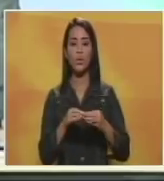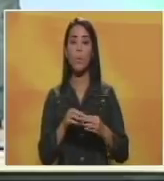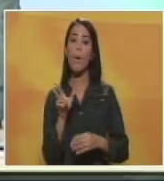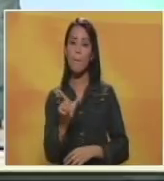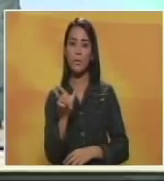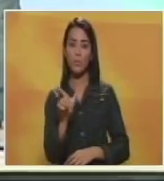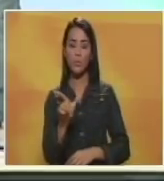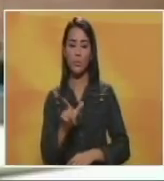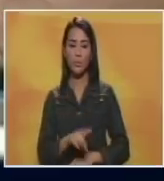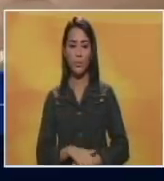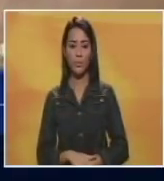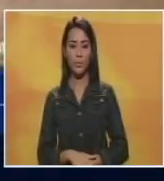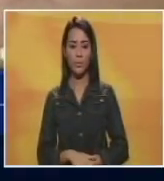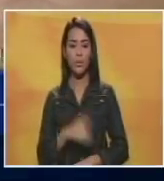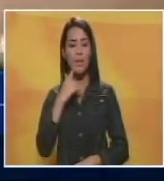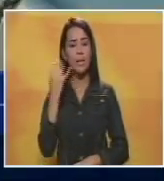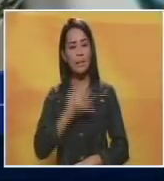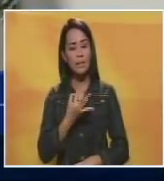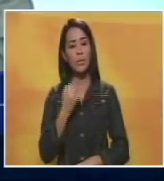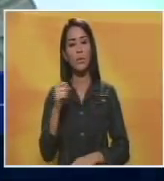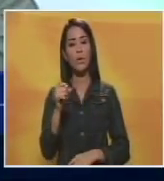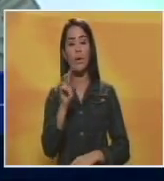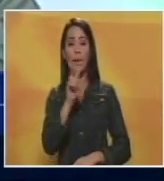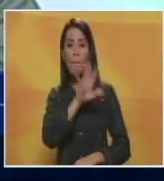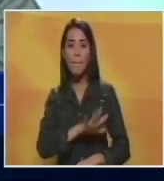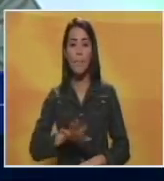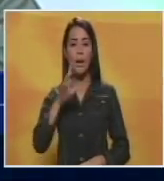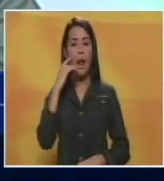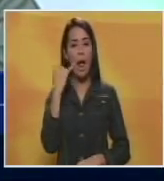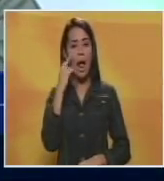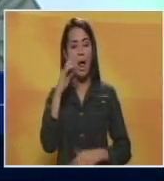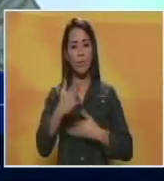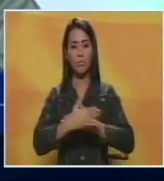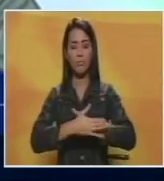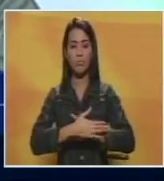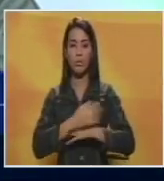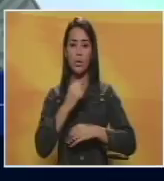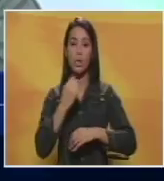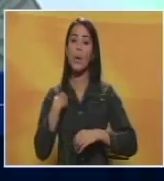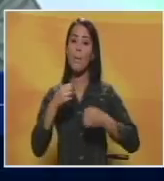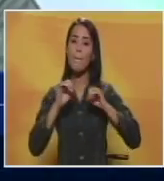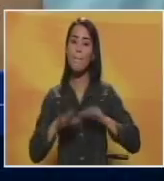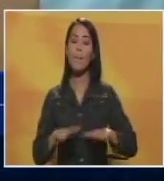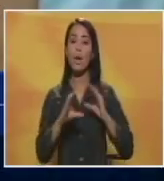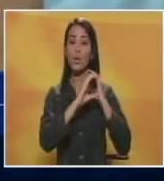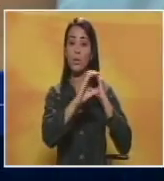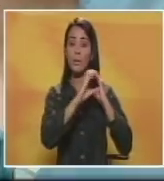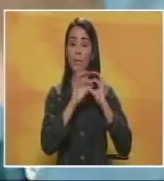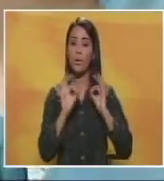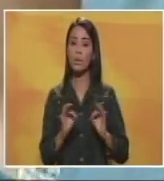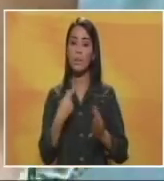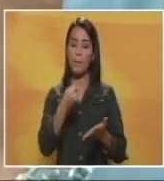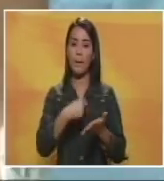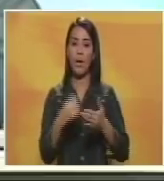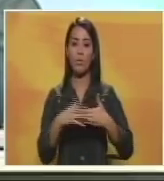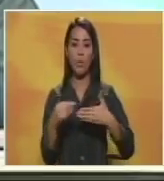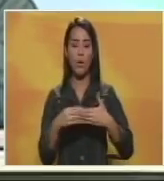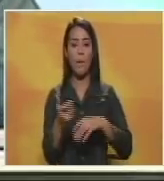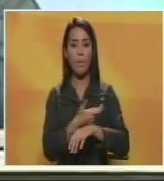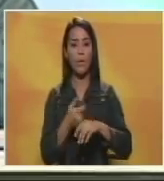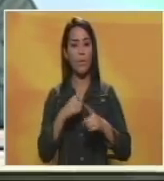Socialista Unido de Venezuela, donde aseguró que en el territorio nacional existe un paro de transporte decretado y pagado en dólares por